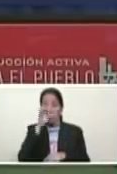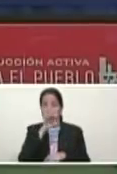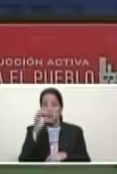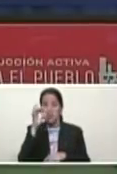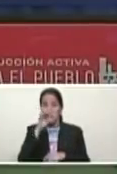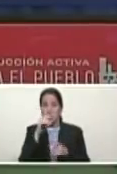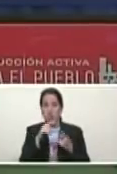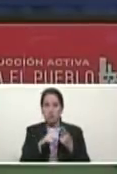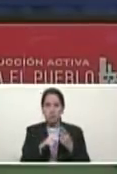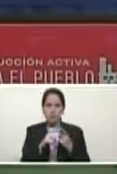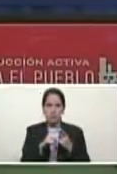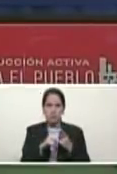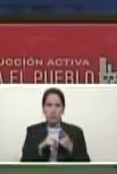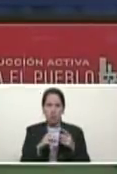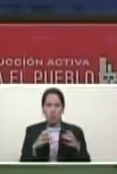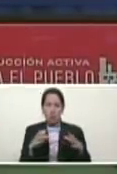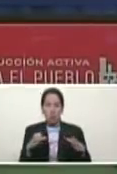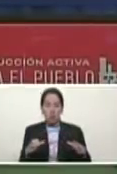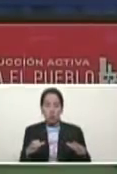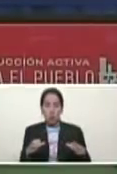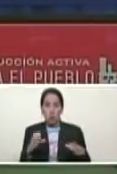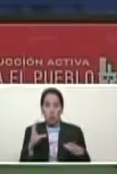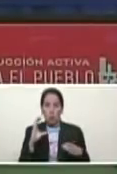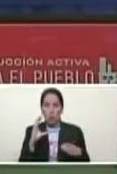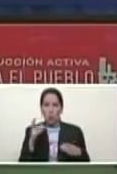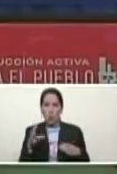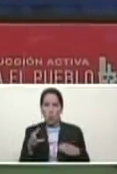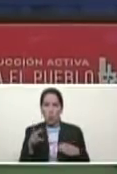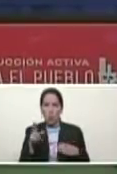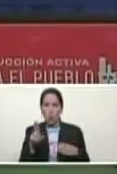Patica de cochino, chuleta ahumada.